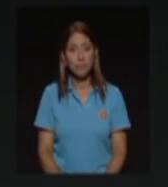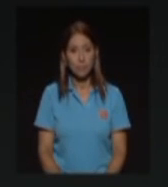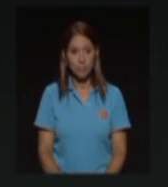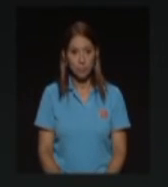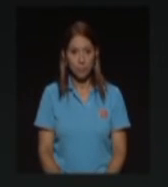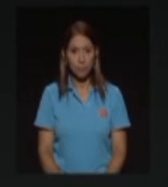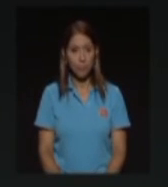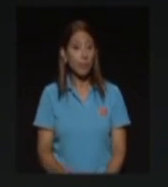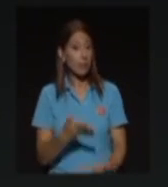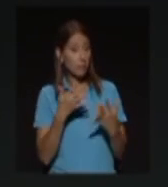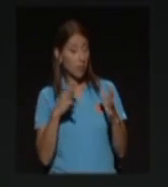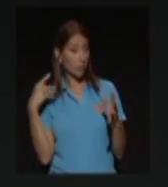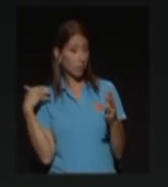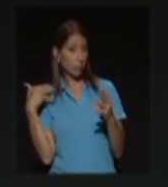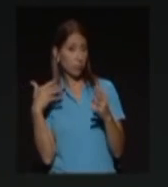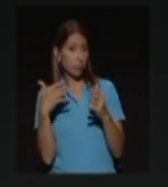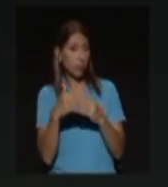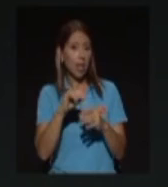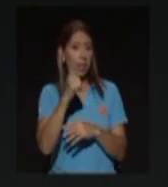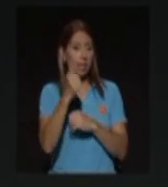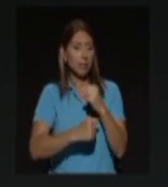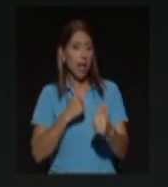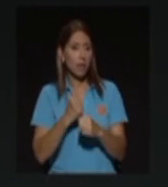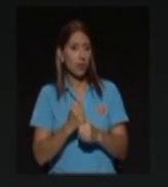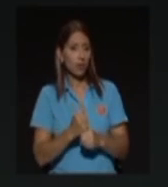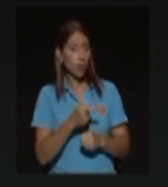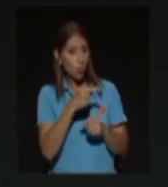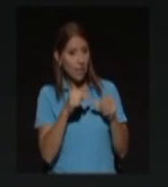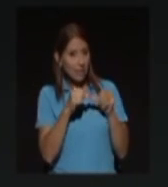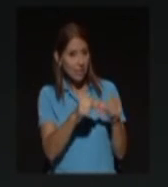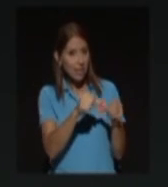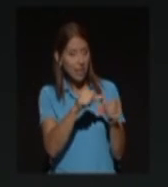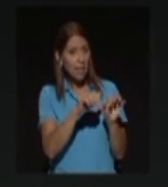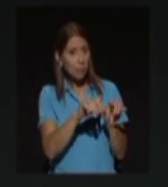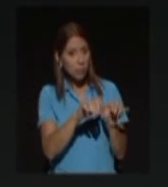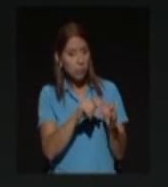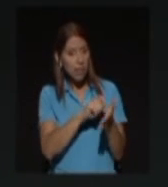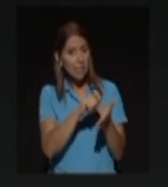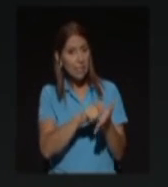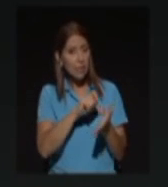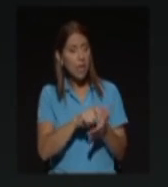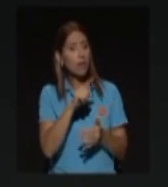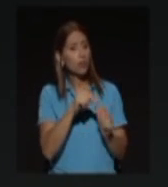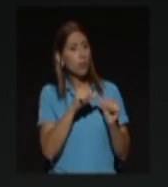Esos 10 años han pasado y usted sigue escribiendo, usted sigue pensando,